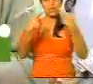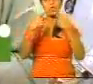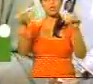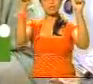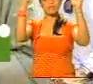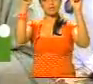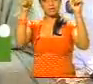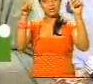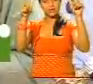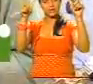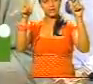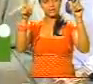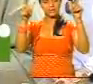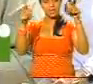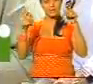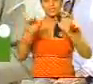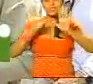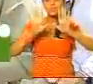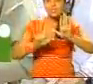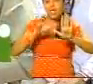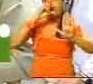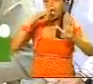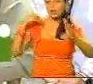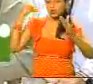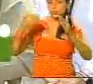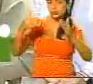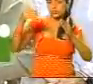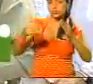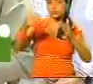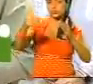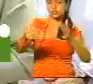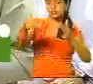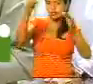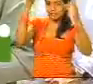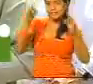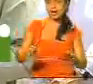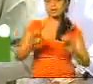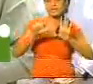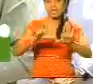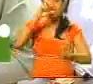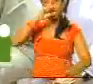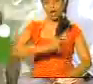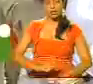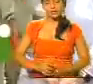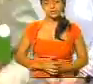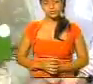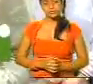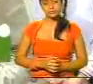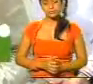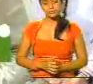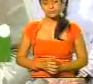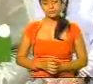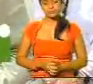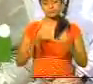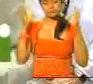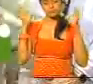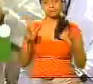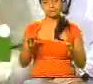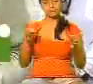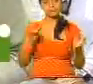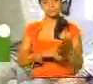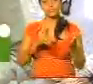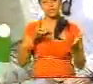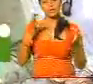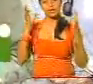libres. Transcurrieron 10 años exactos para coronar